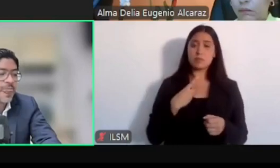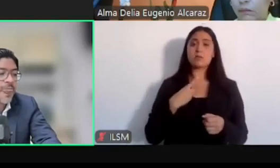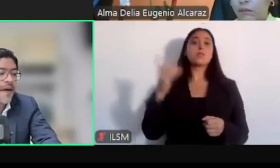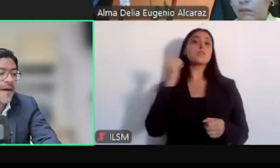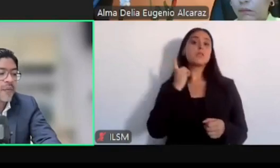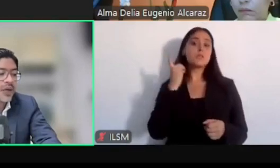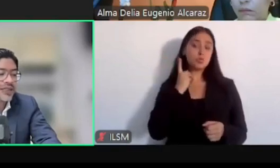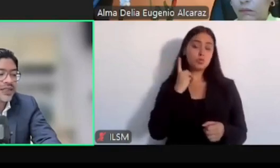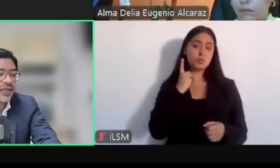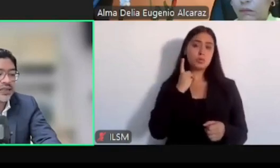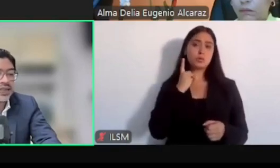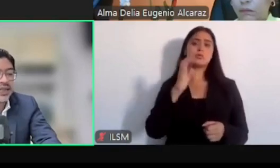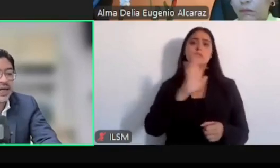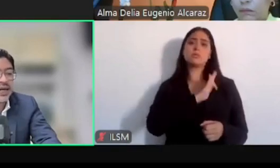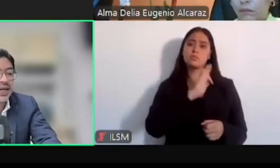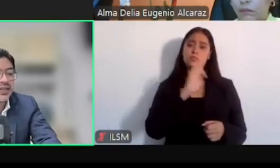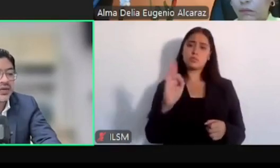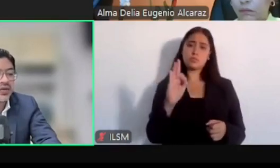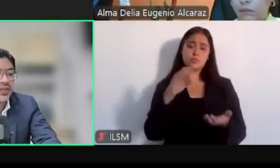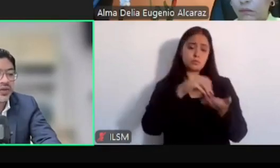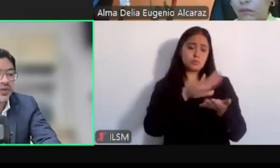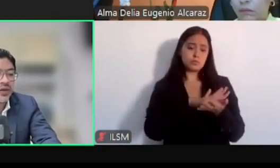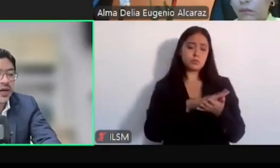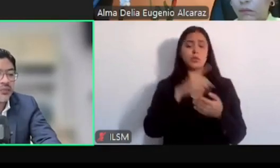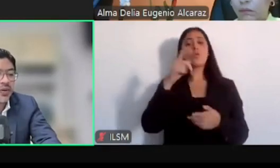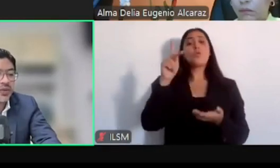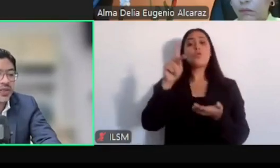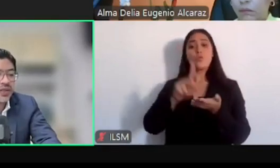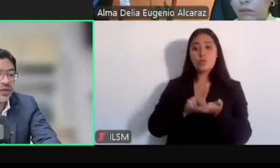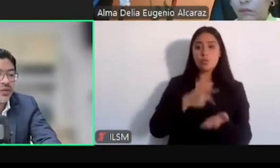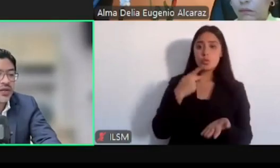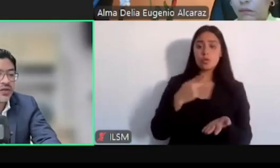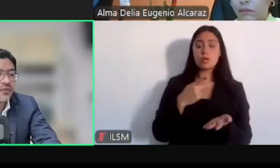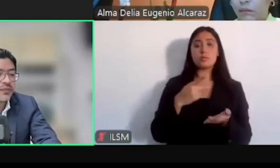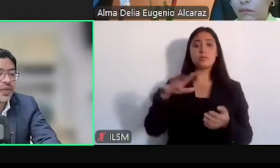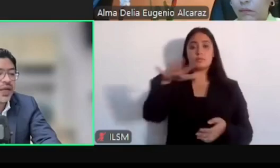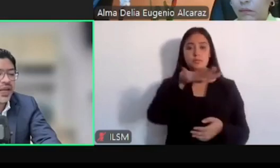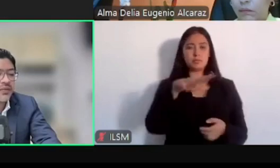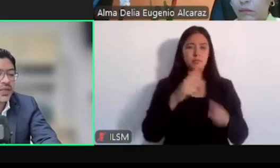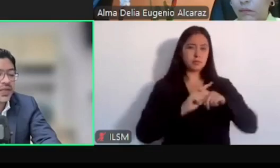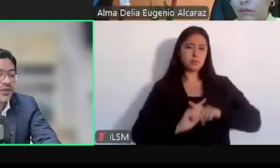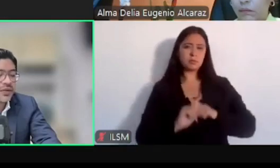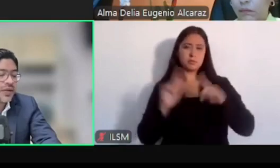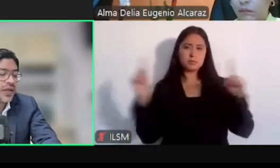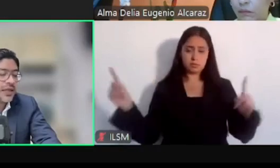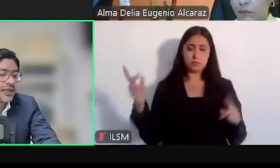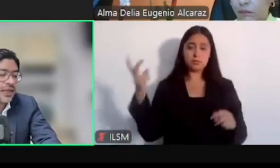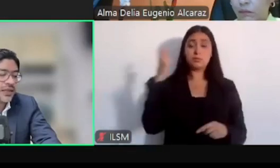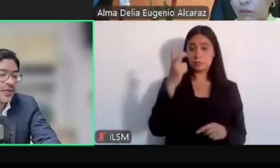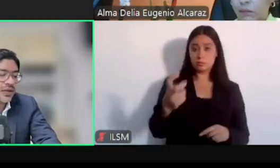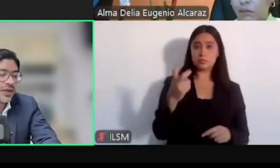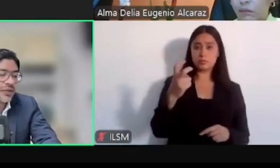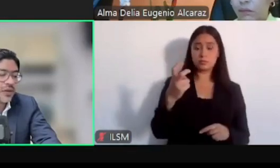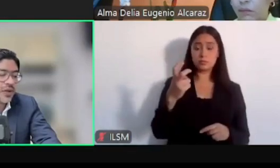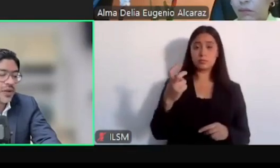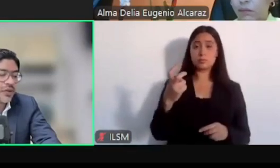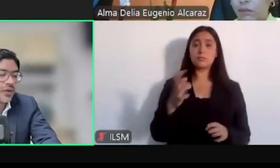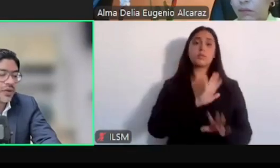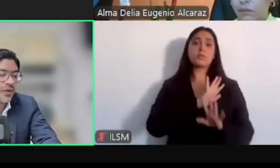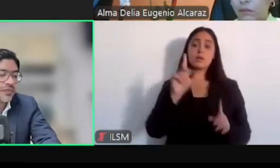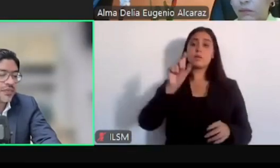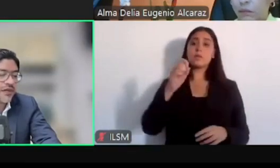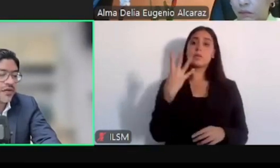diputación pueda ser registrada reelección consecutiva por un Distrito diverso en ambos casos se es concedió el término de